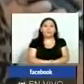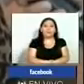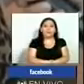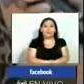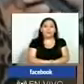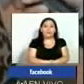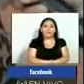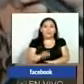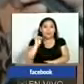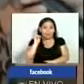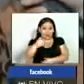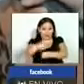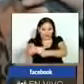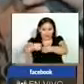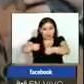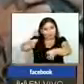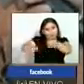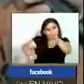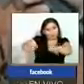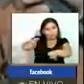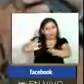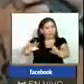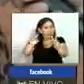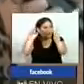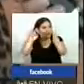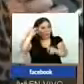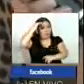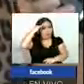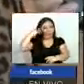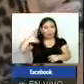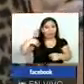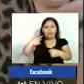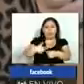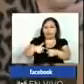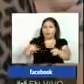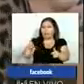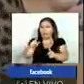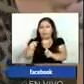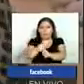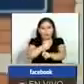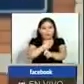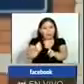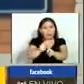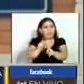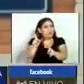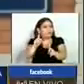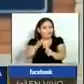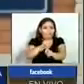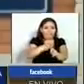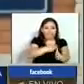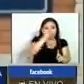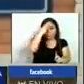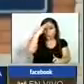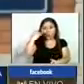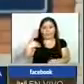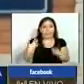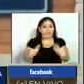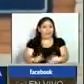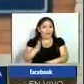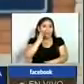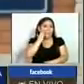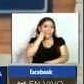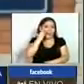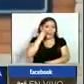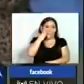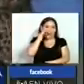A la cámara Especializada Para una vida Libre de violencia Y discriminación Para las mujeres Se presentó La madre De